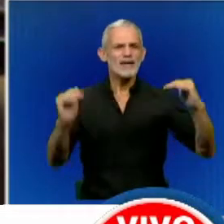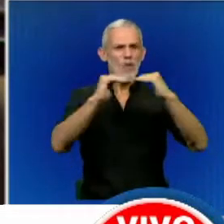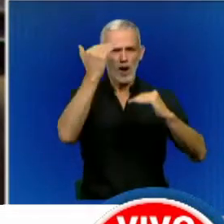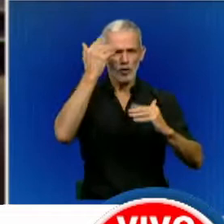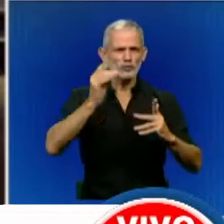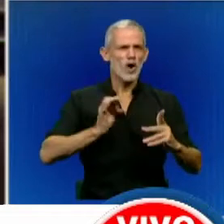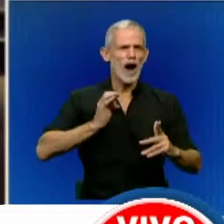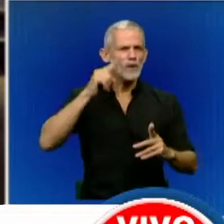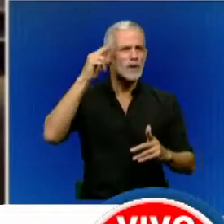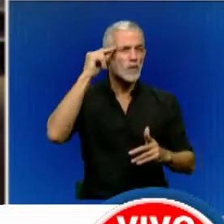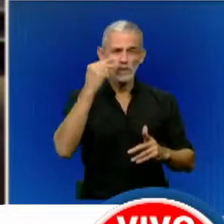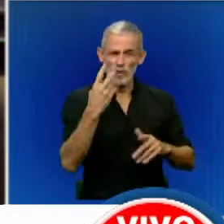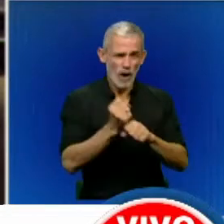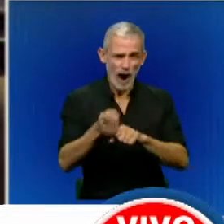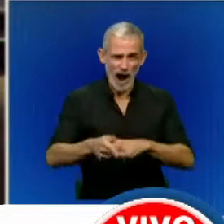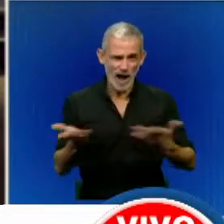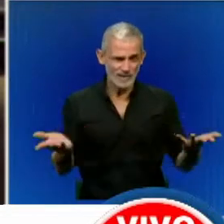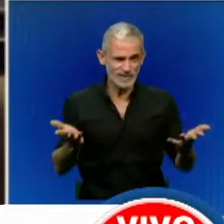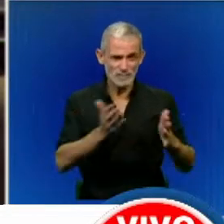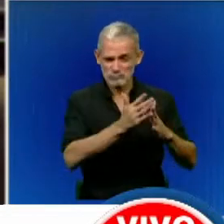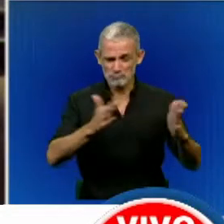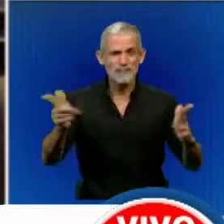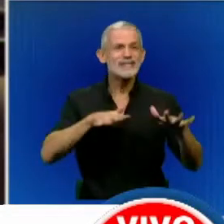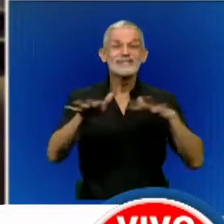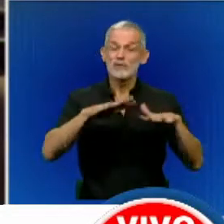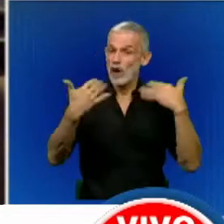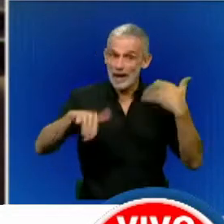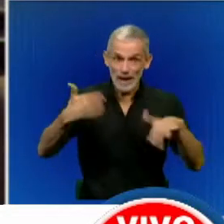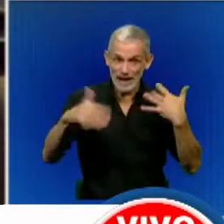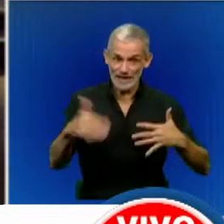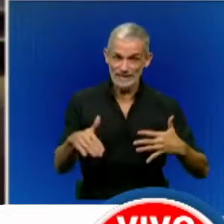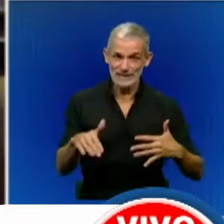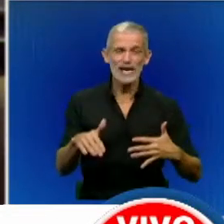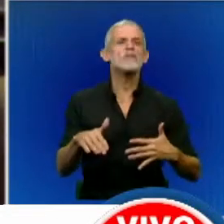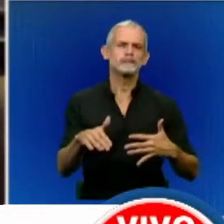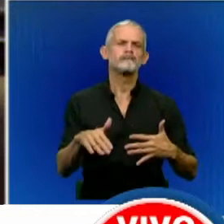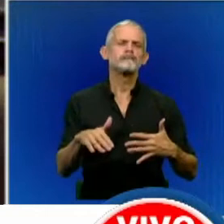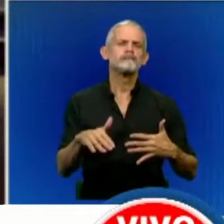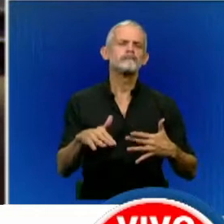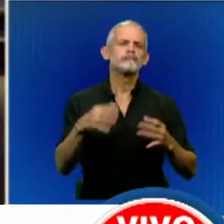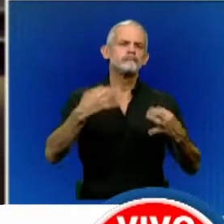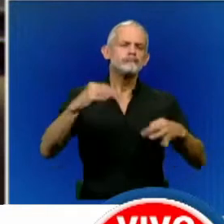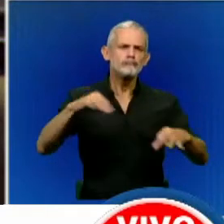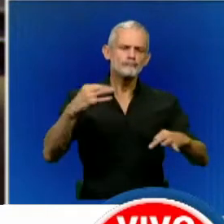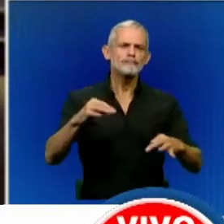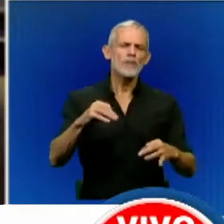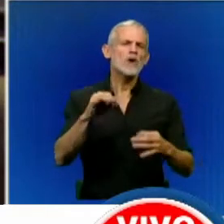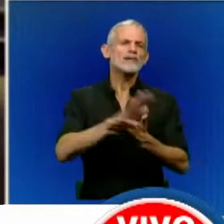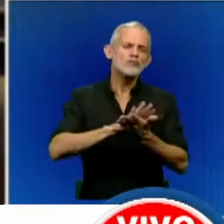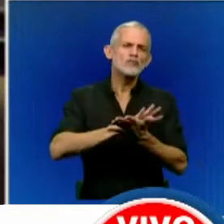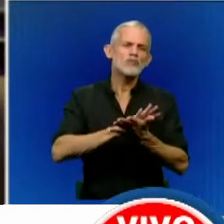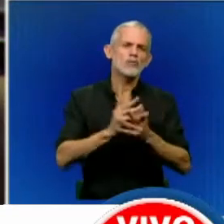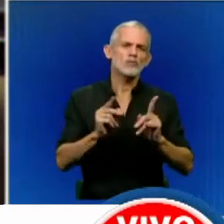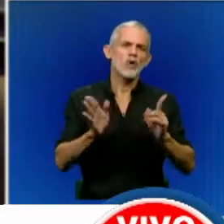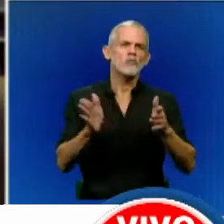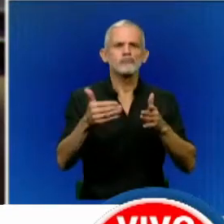desde el año 1994. Es decir, una situación de emergencia justifica y amerita eventualmente una